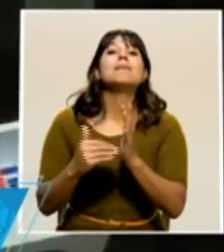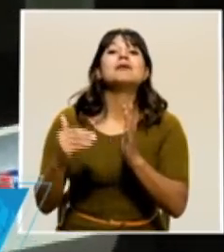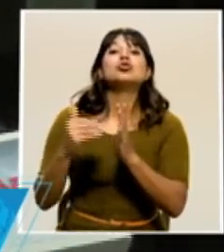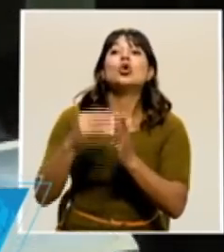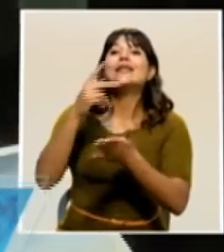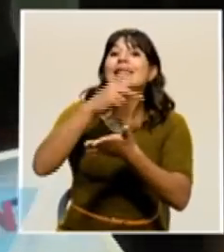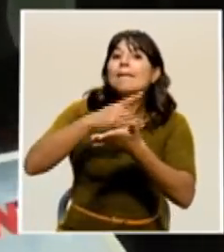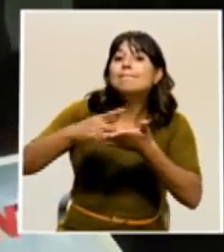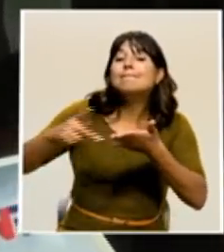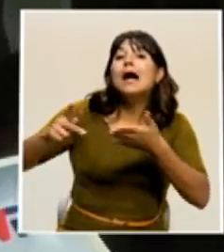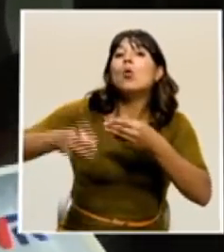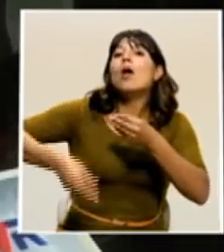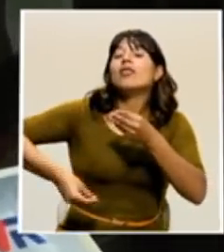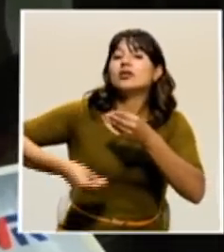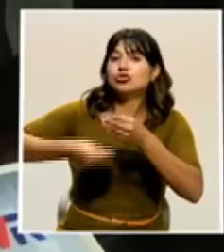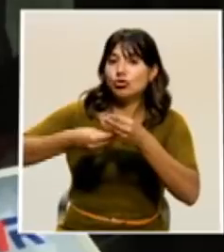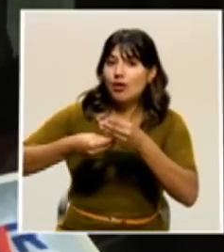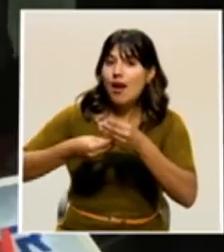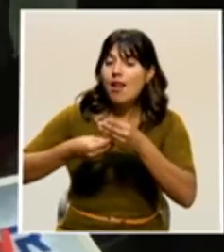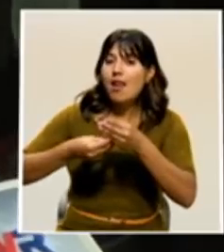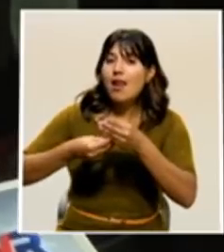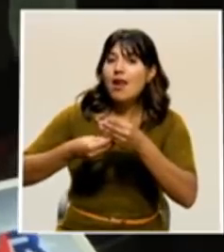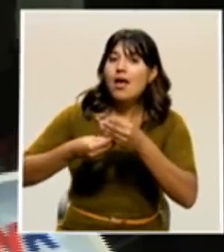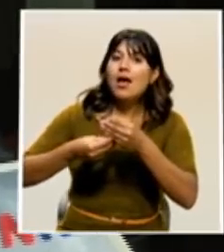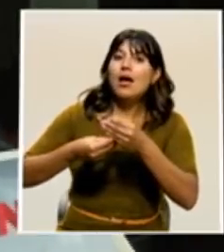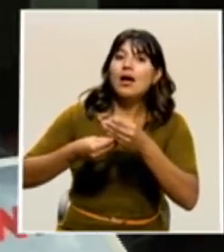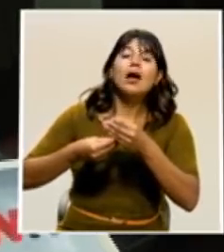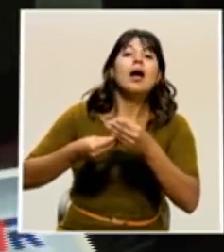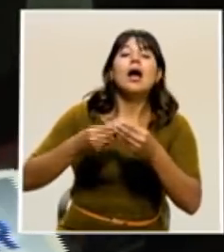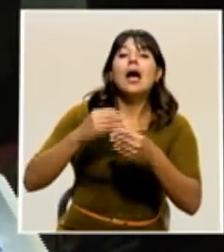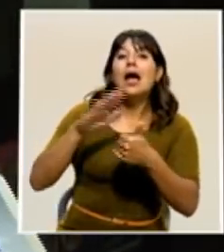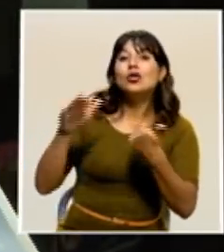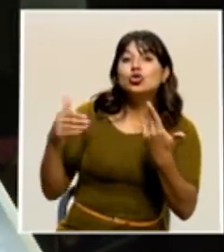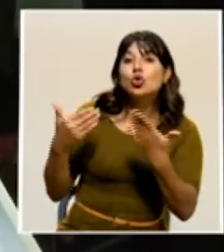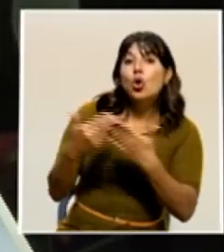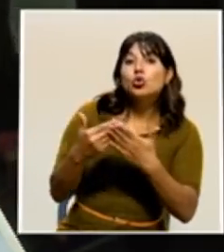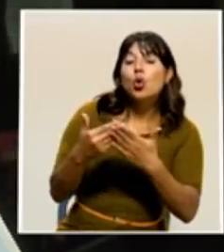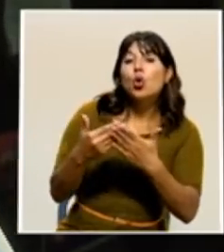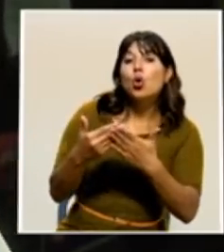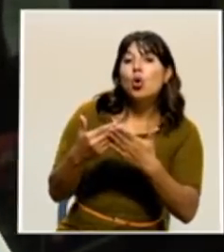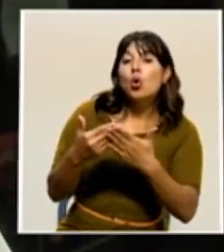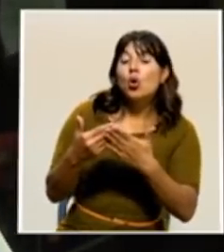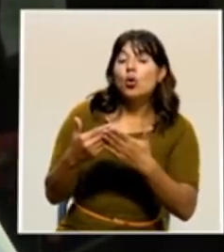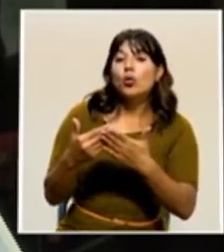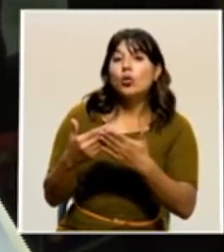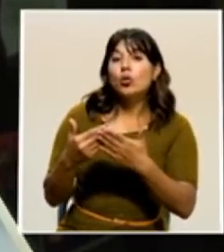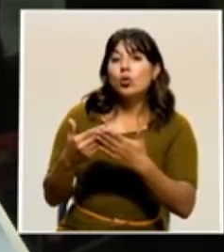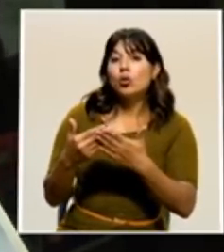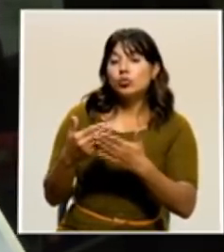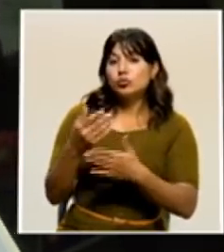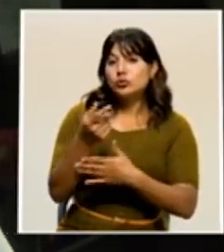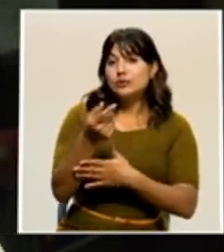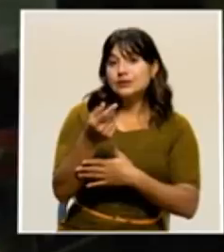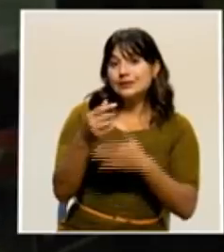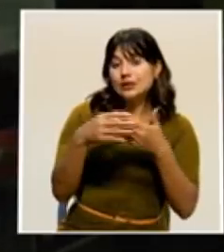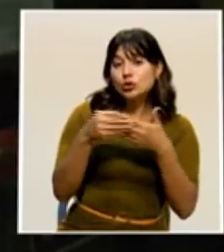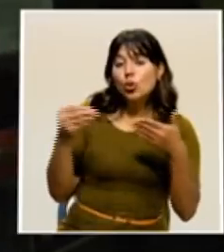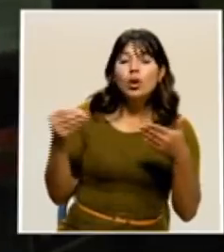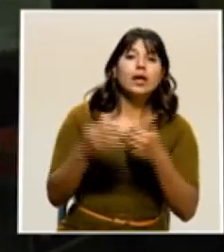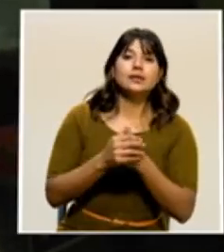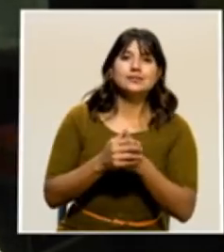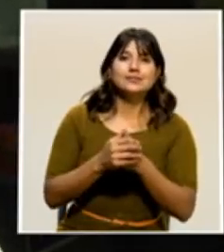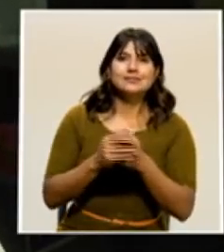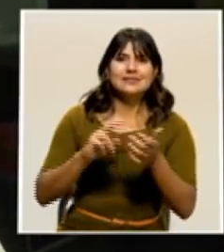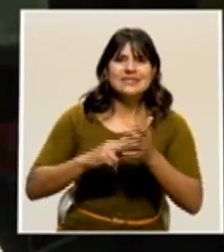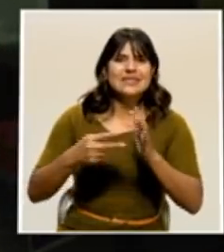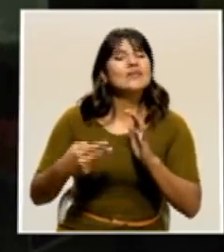pagos adicional a la cantidad de recurso económico, colones, a la cantidad de recurso económico de los dólares. O sea, estamos